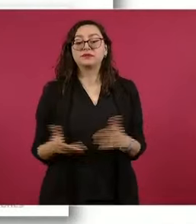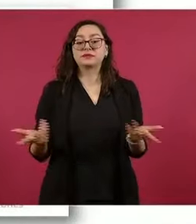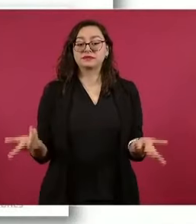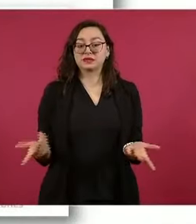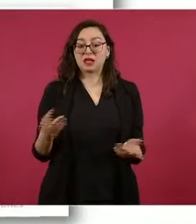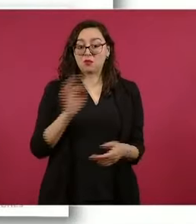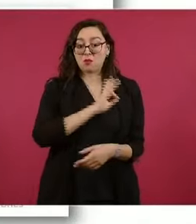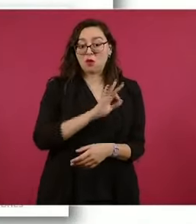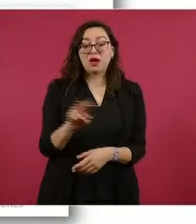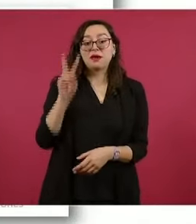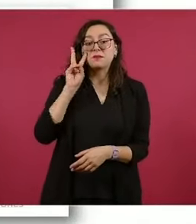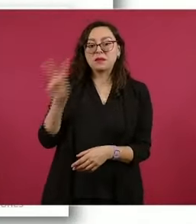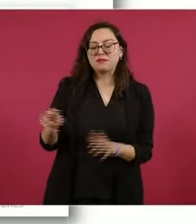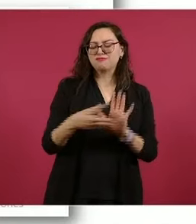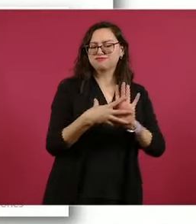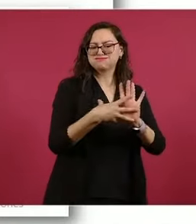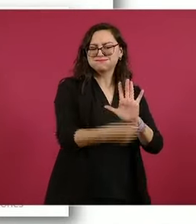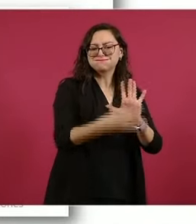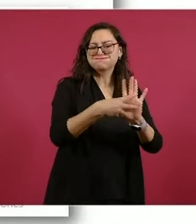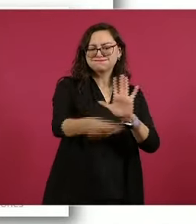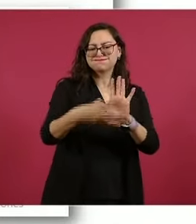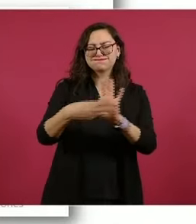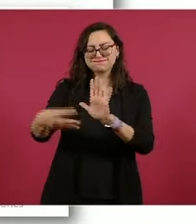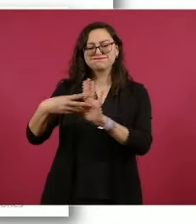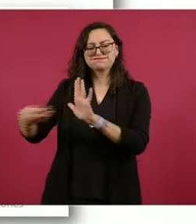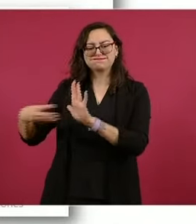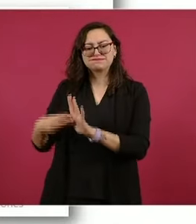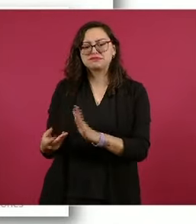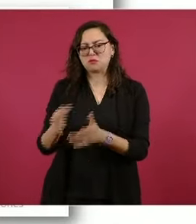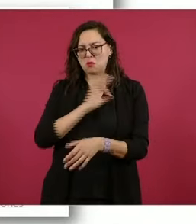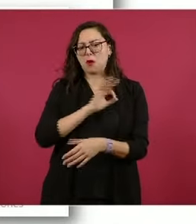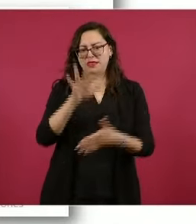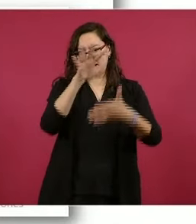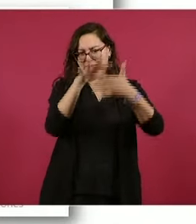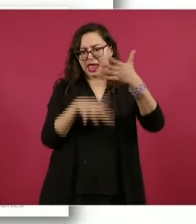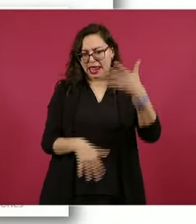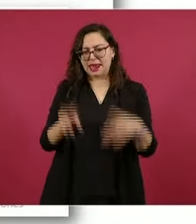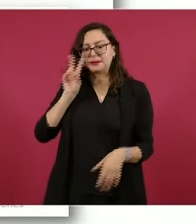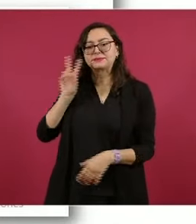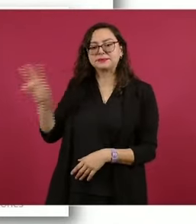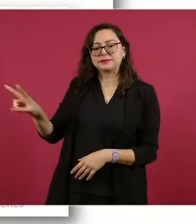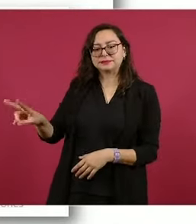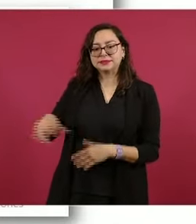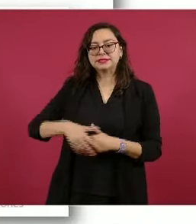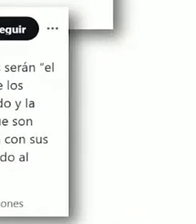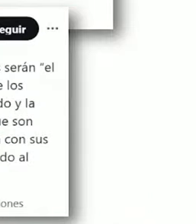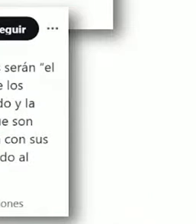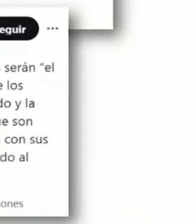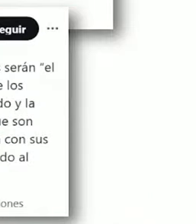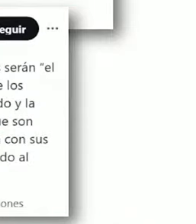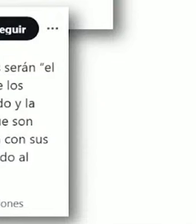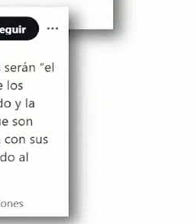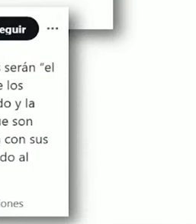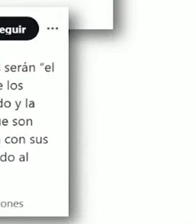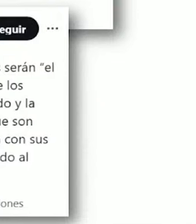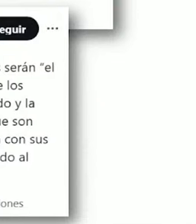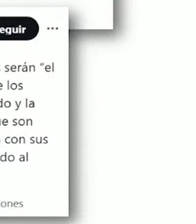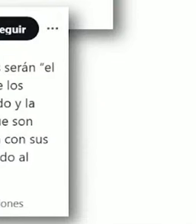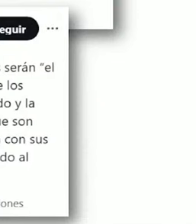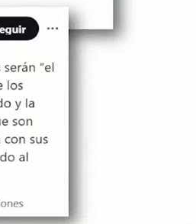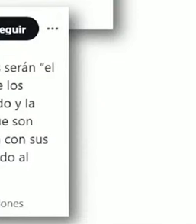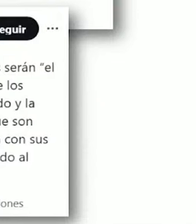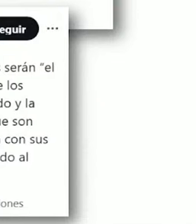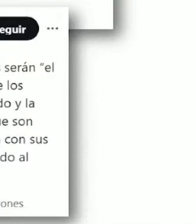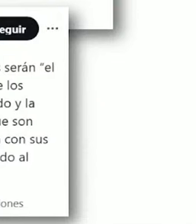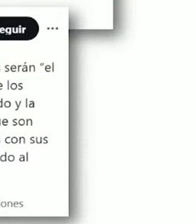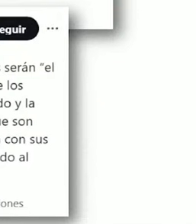a los comentarios, existen de este tipo, porque ni siquiera los odiadores se dan a la tarea de darle